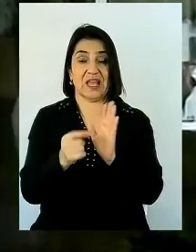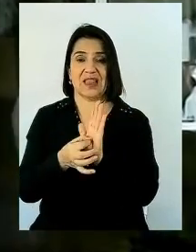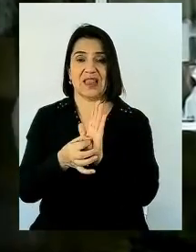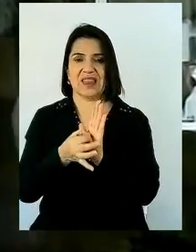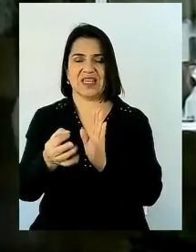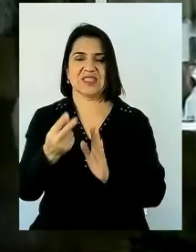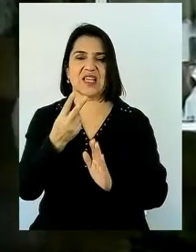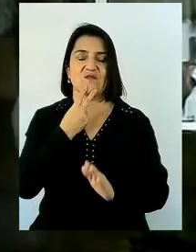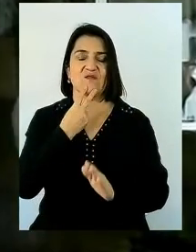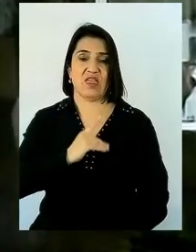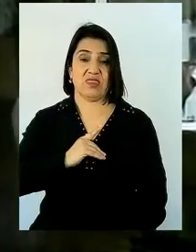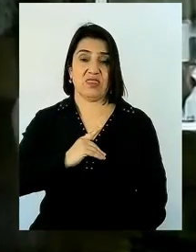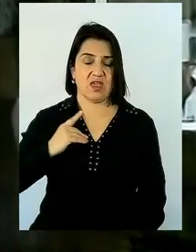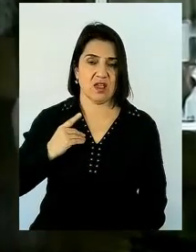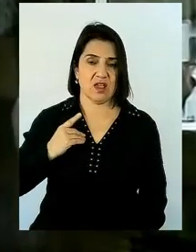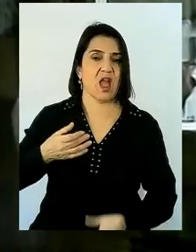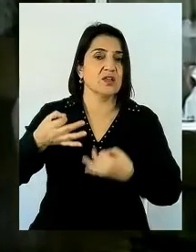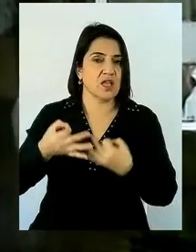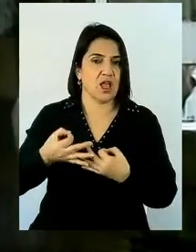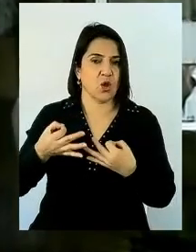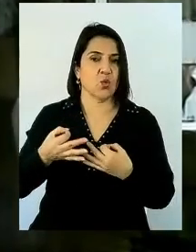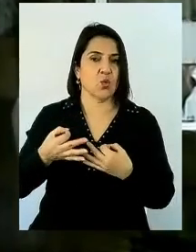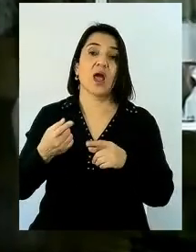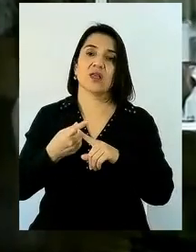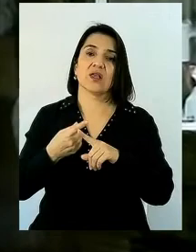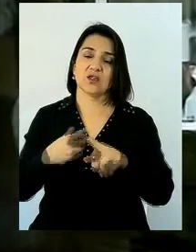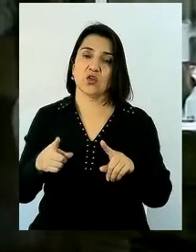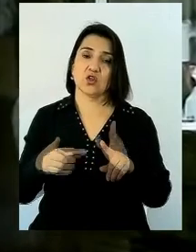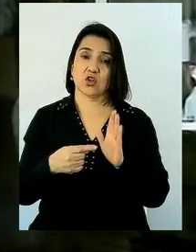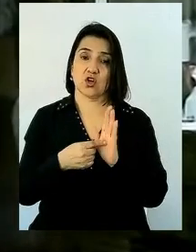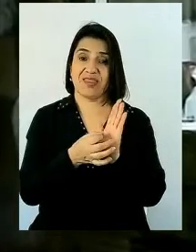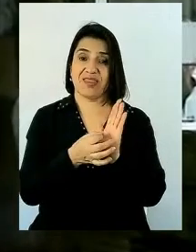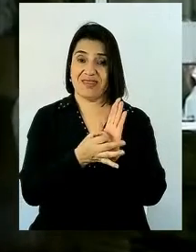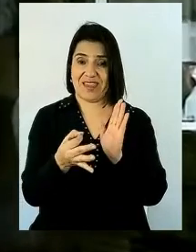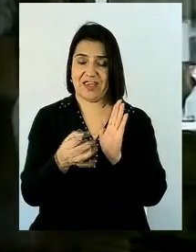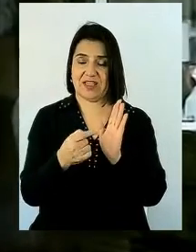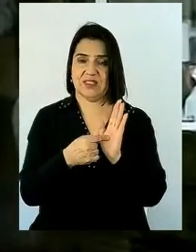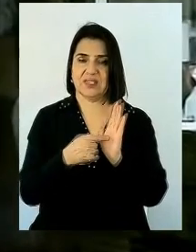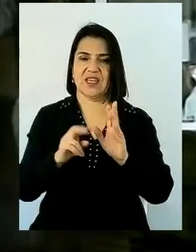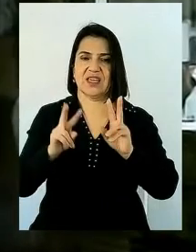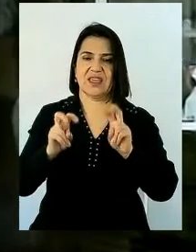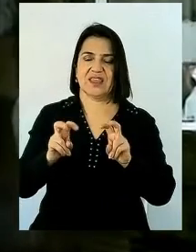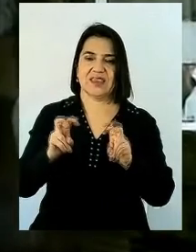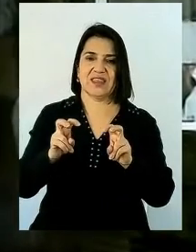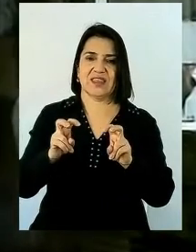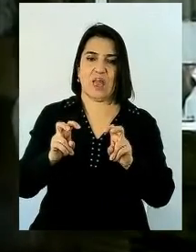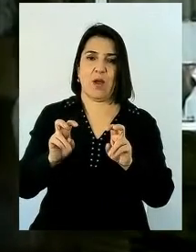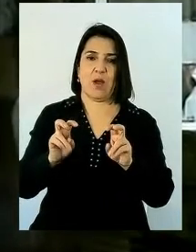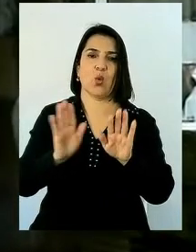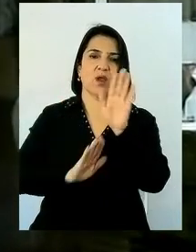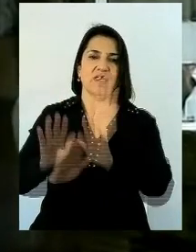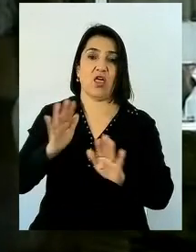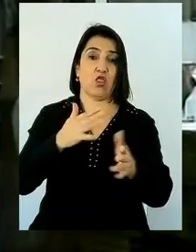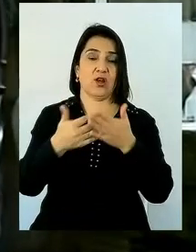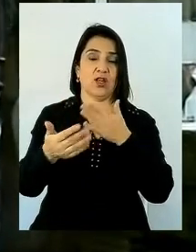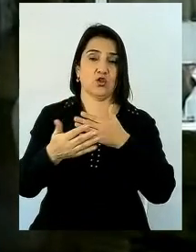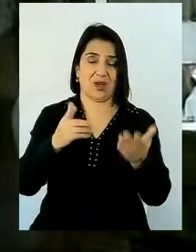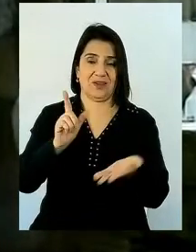y otros que tienen que ver con las funciones ecológicas del territorio, que nuevamente acá